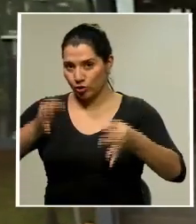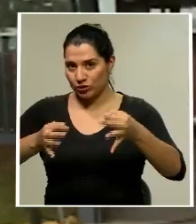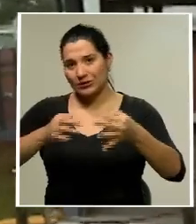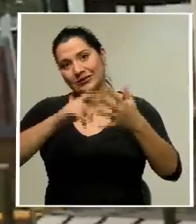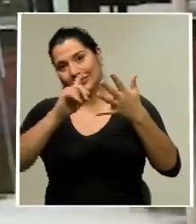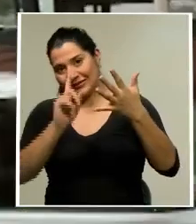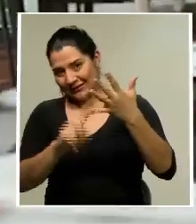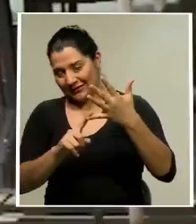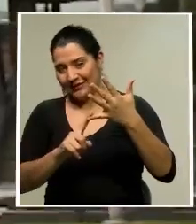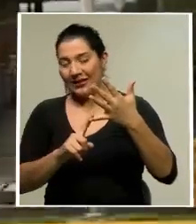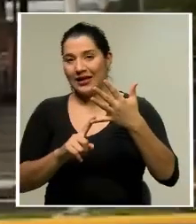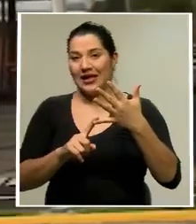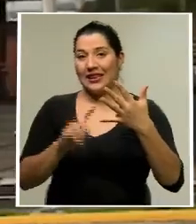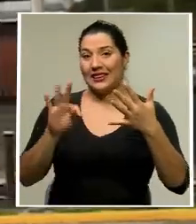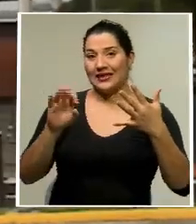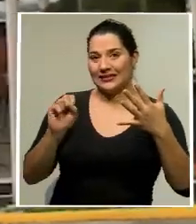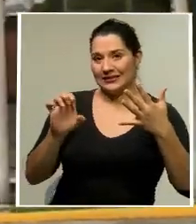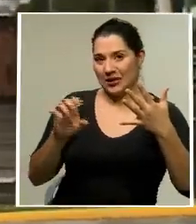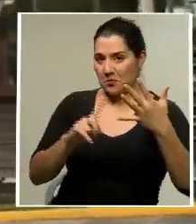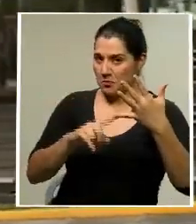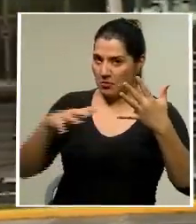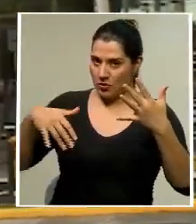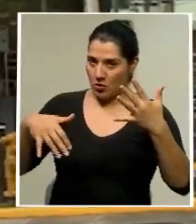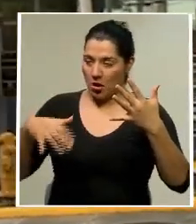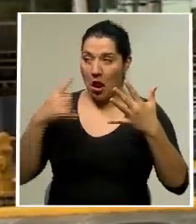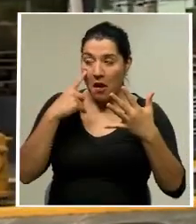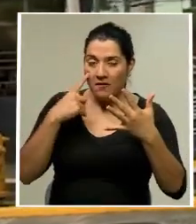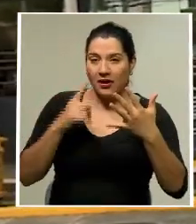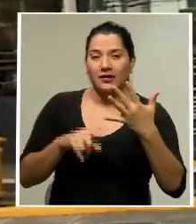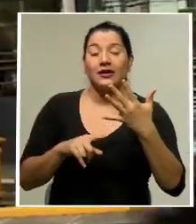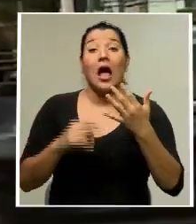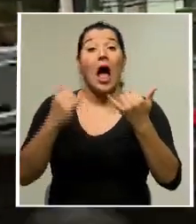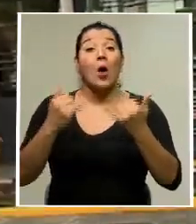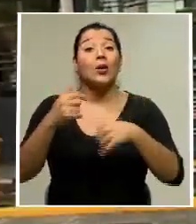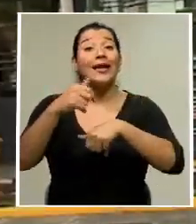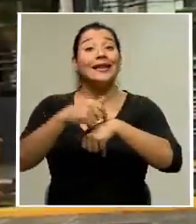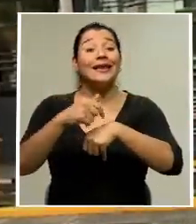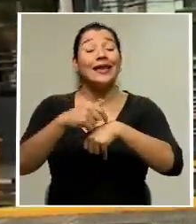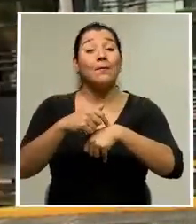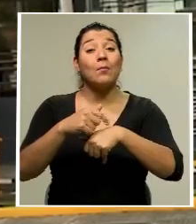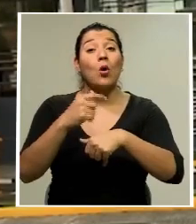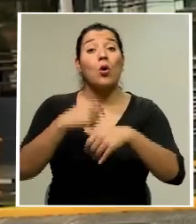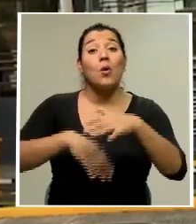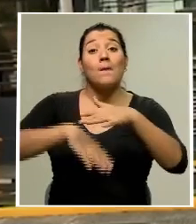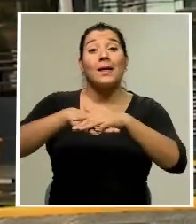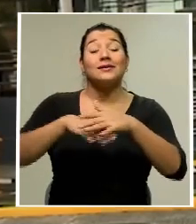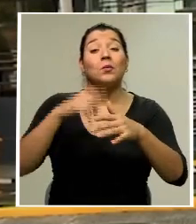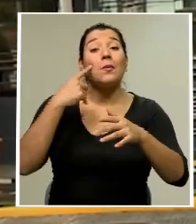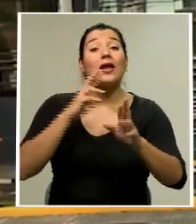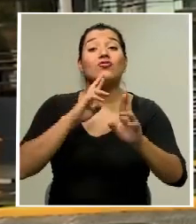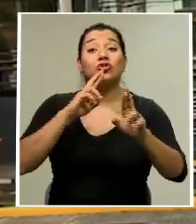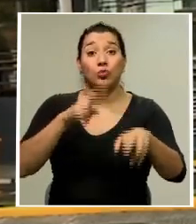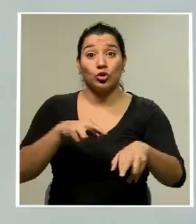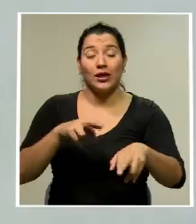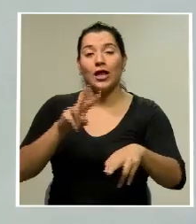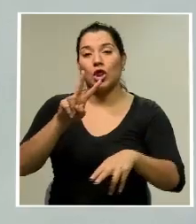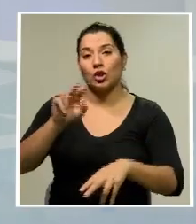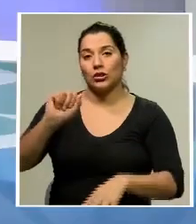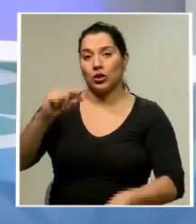que dieron trámite a estas 4 consultas y que el tiempo límite para resolverlas es el 2 de agosto.